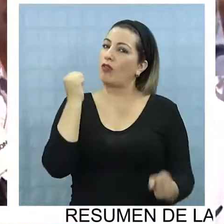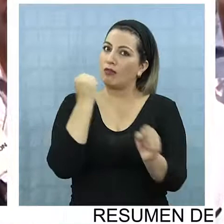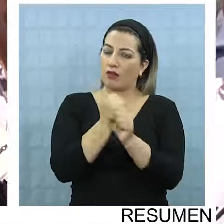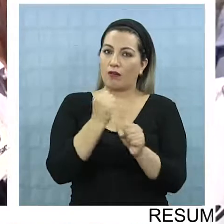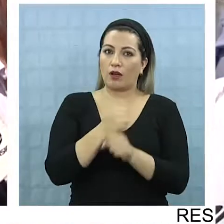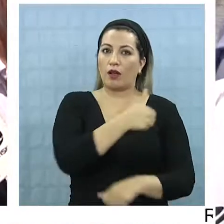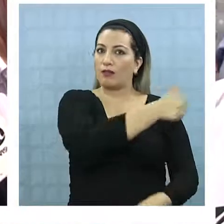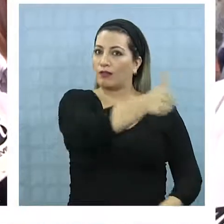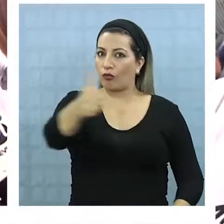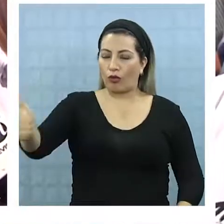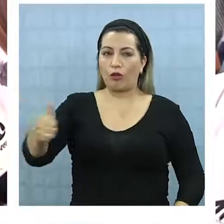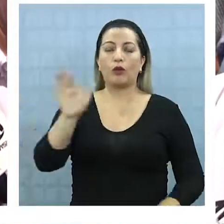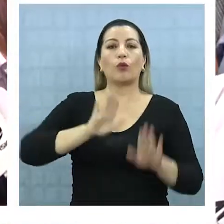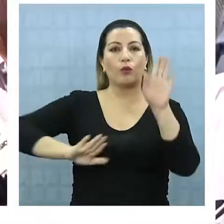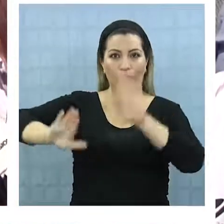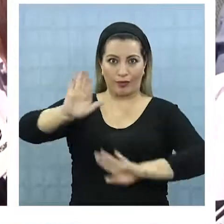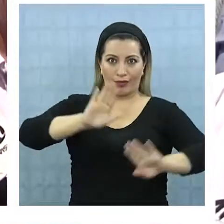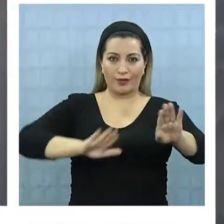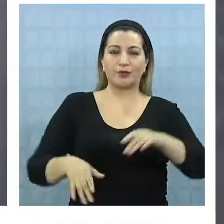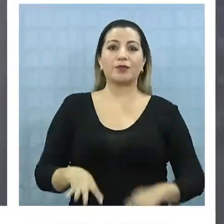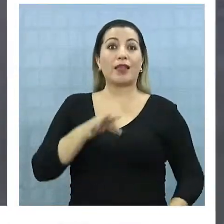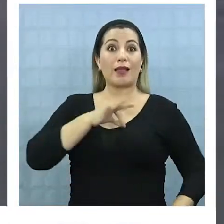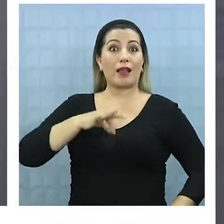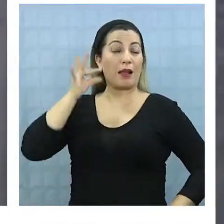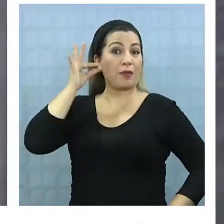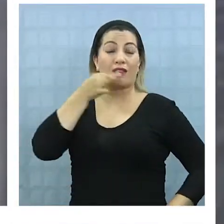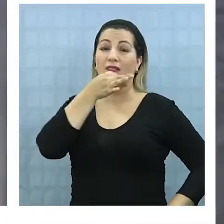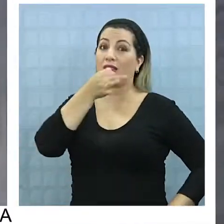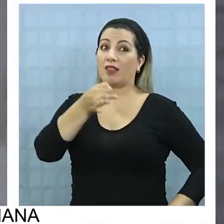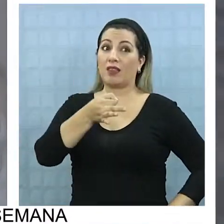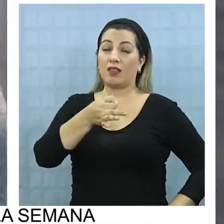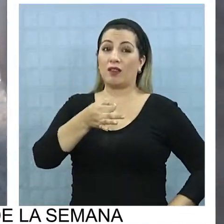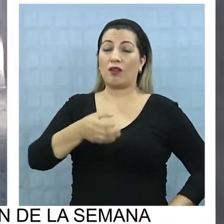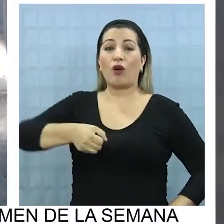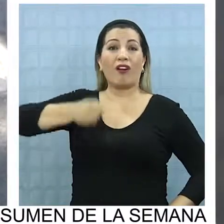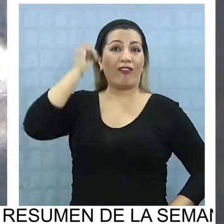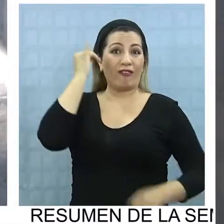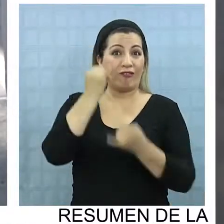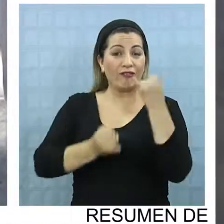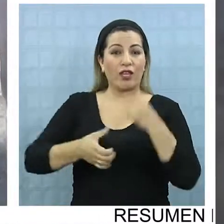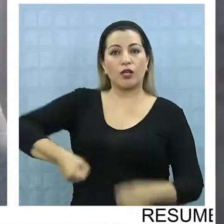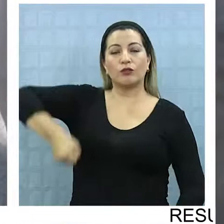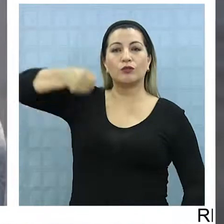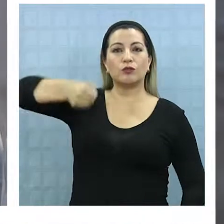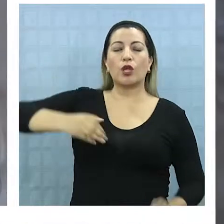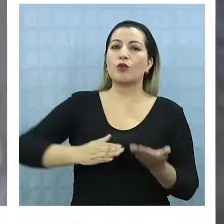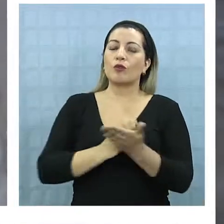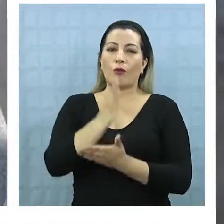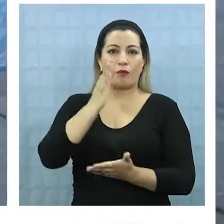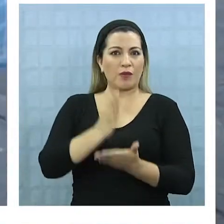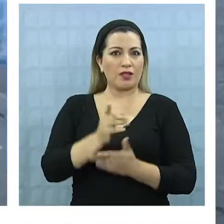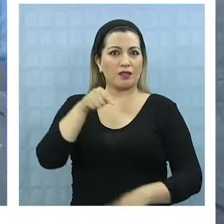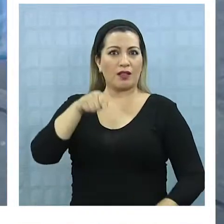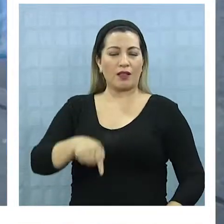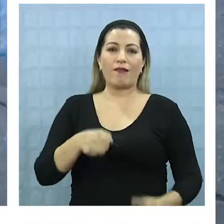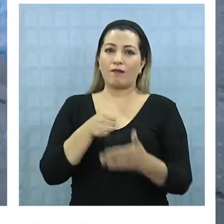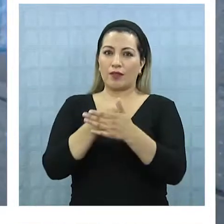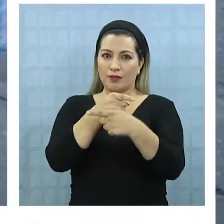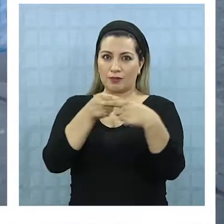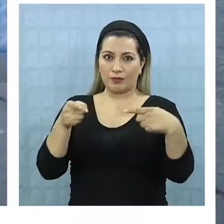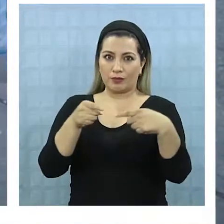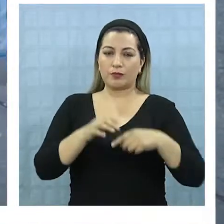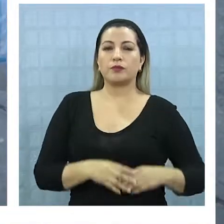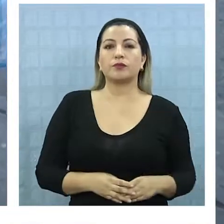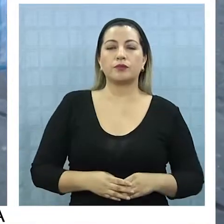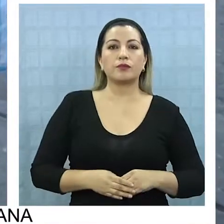que sumar porque es labor de todo cuidar nuestro medio ambiente. La Ministra se refirió al fin del uso de las bolsas plásticas que comienza en su totalidad